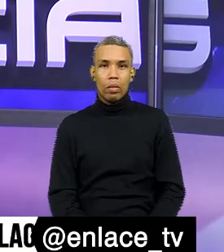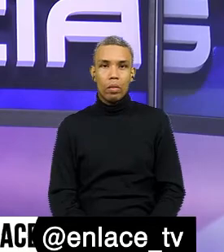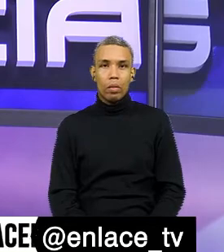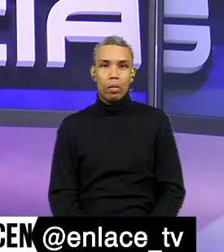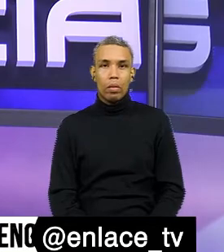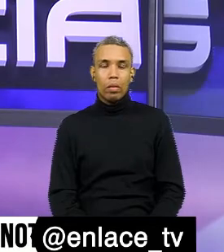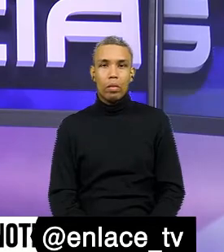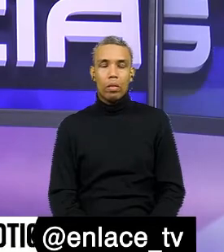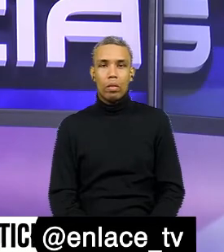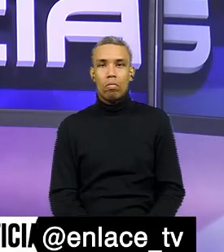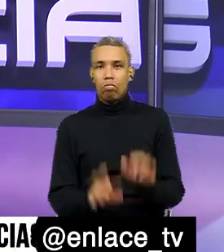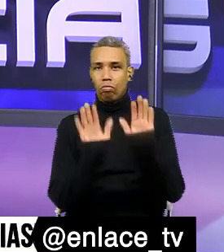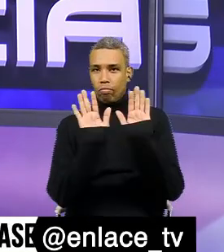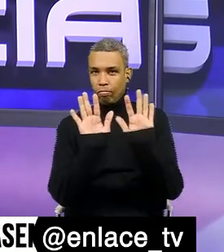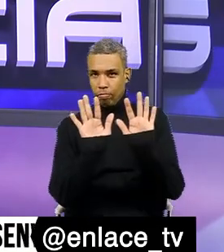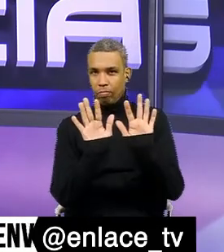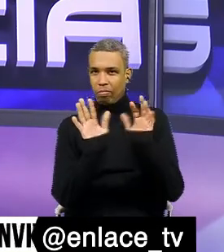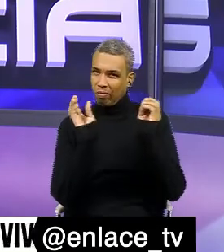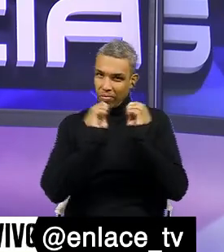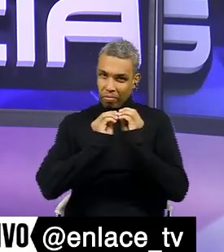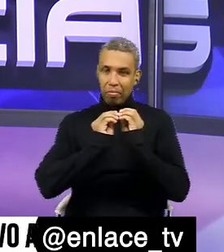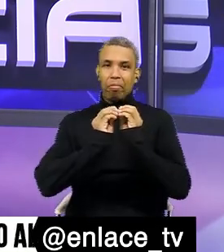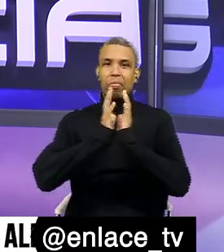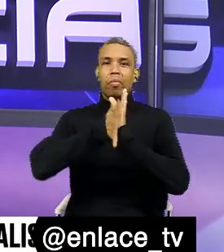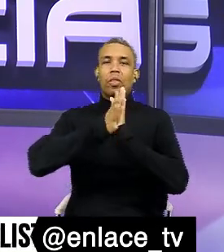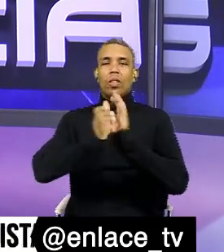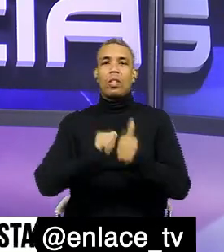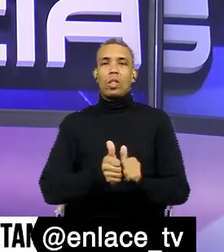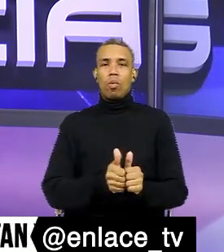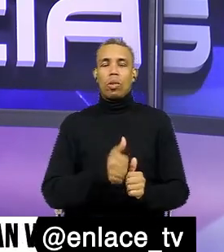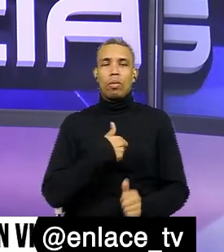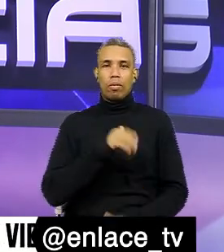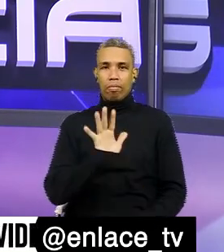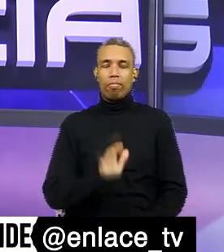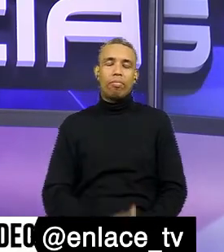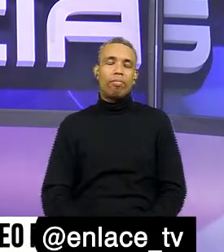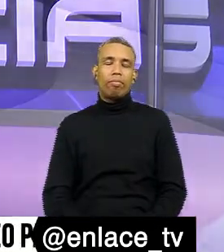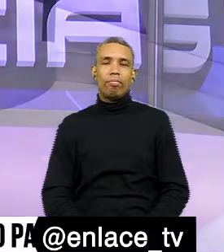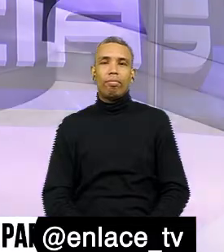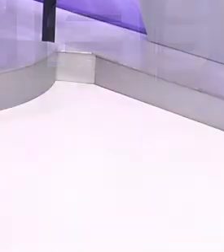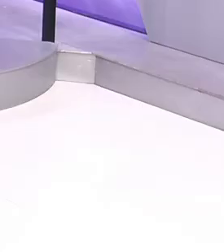Después de la pausa, regresamos a Enlace Noticias con información deportiva. Ya regresamos.